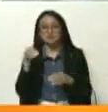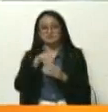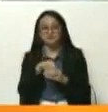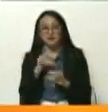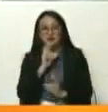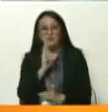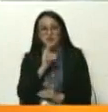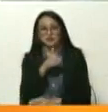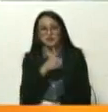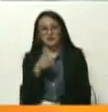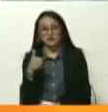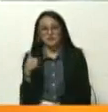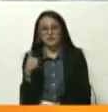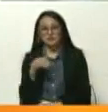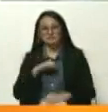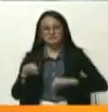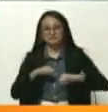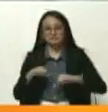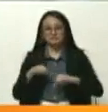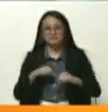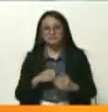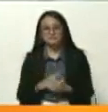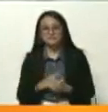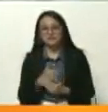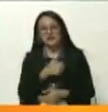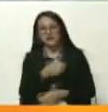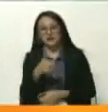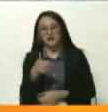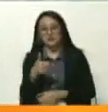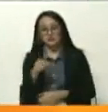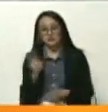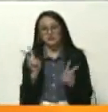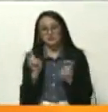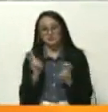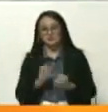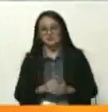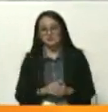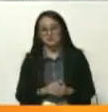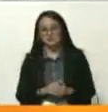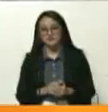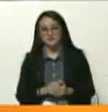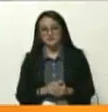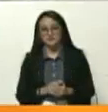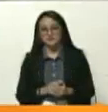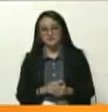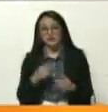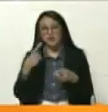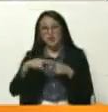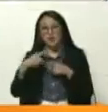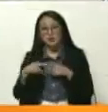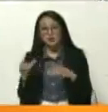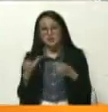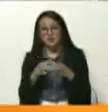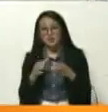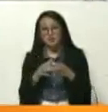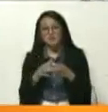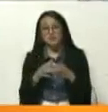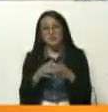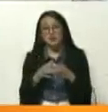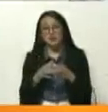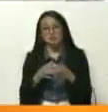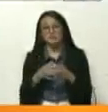responde por cada una de sus acciones y por cada uno de sus actos. Los otros grupos tienen otra